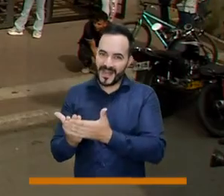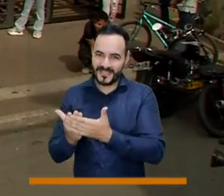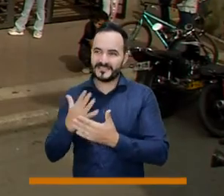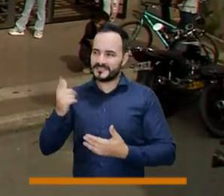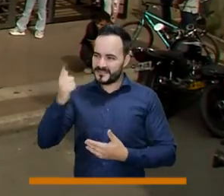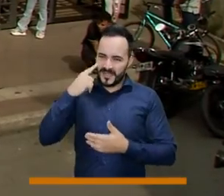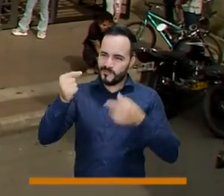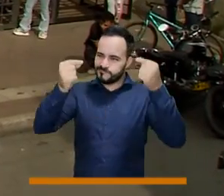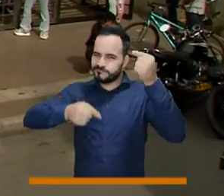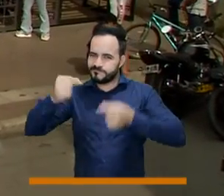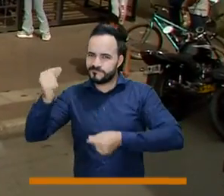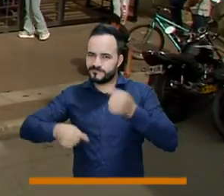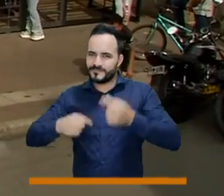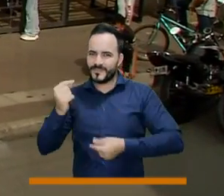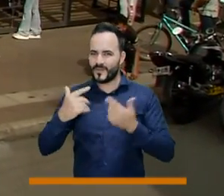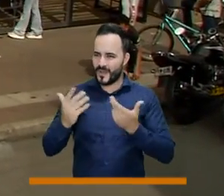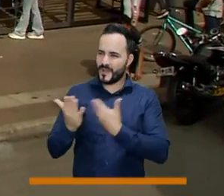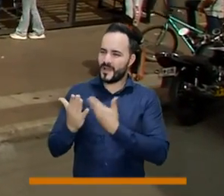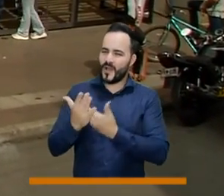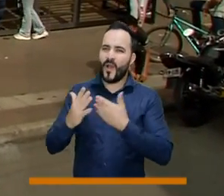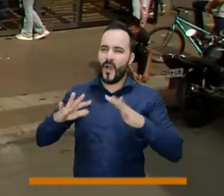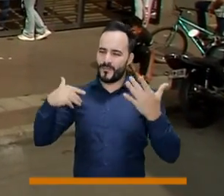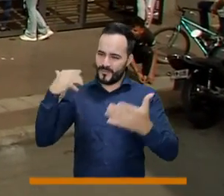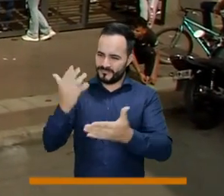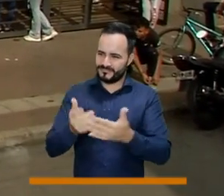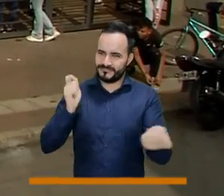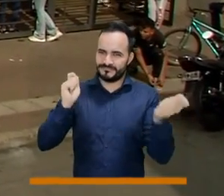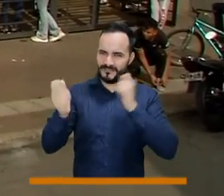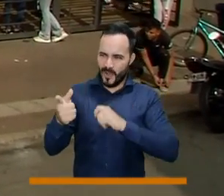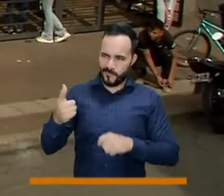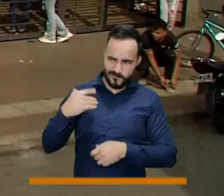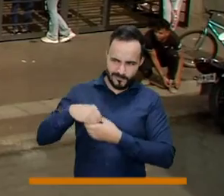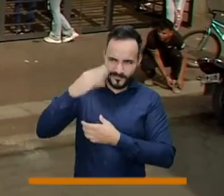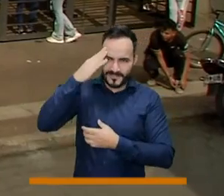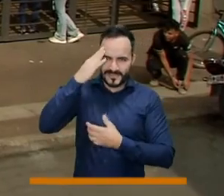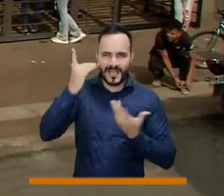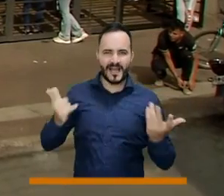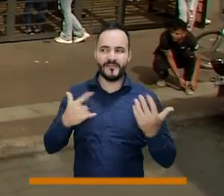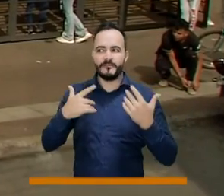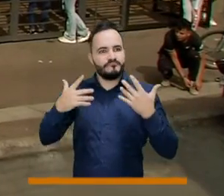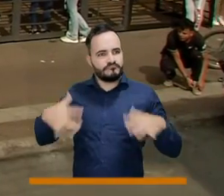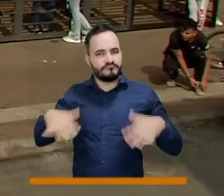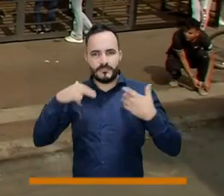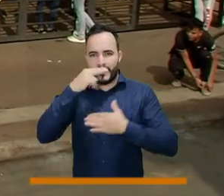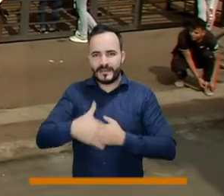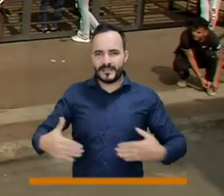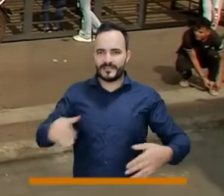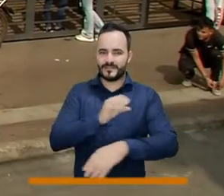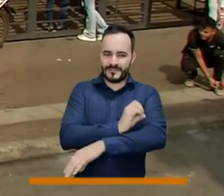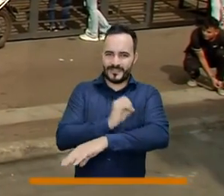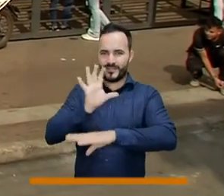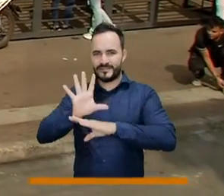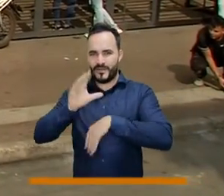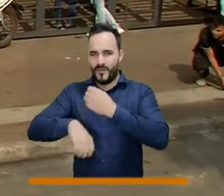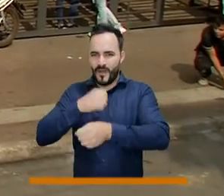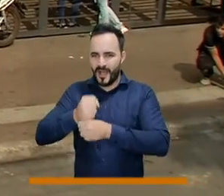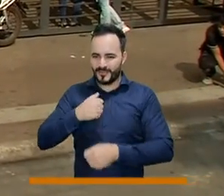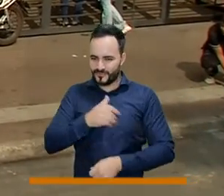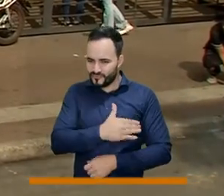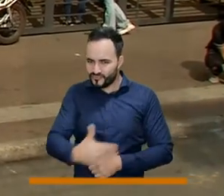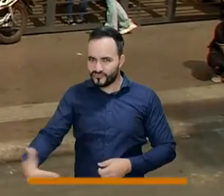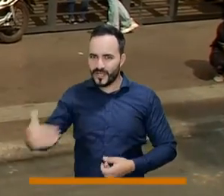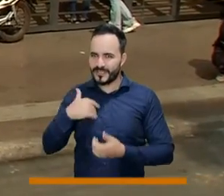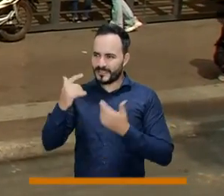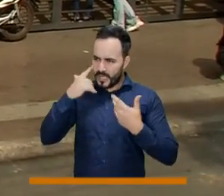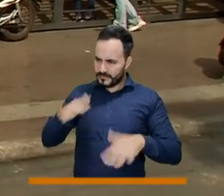bello programa. Usted tiene unas cifras que nos cuentan esa transformación social y cómo esa inversión que se hace en los niños